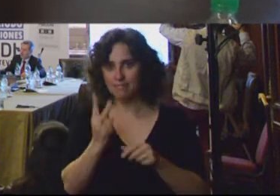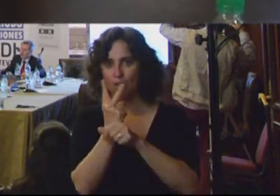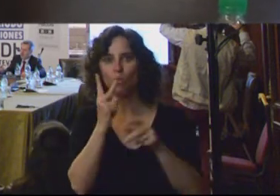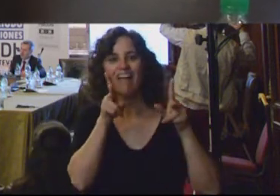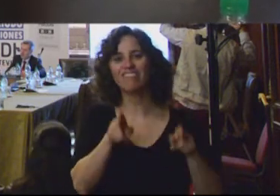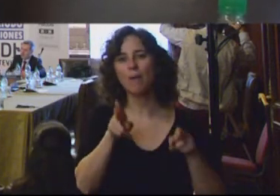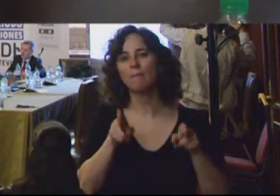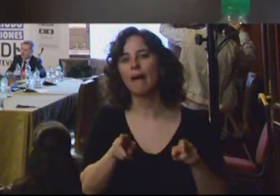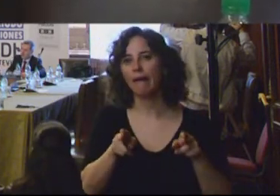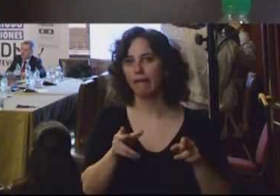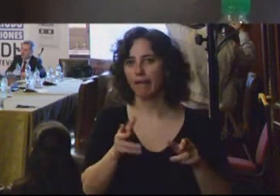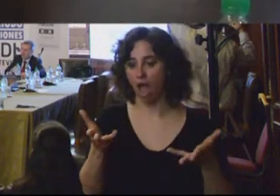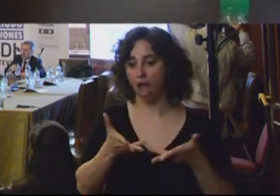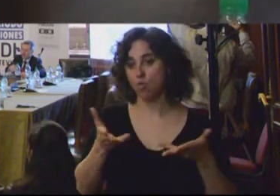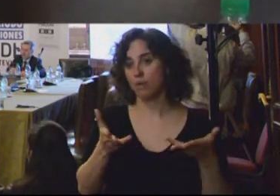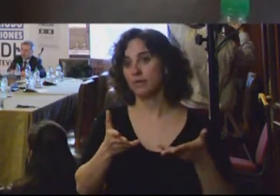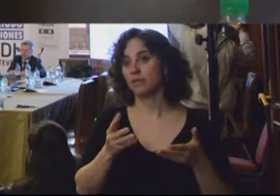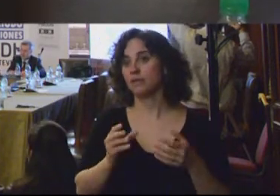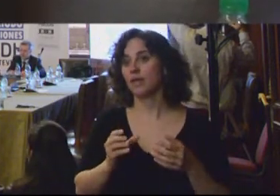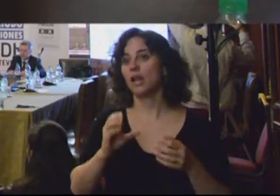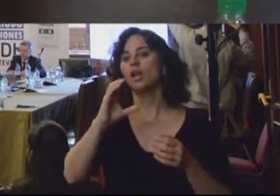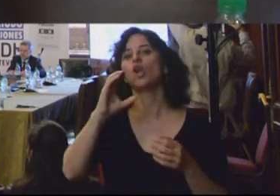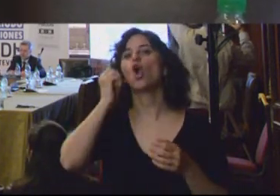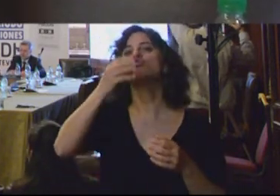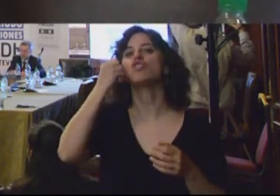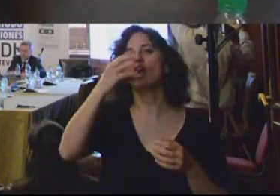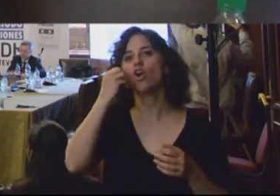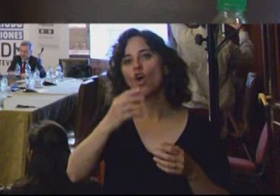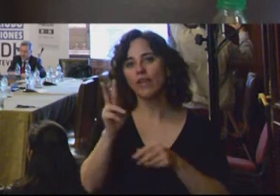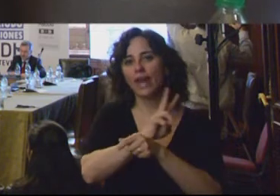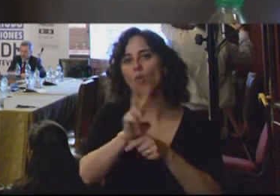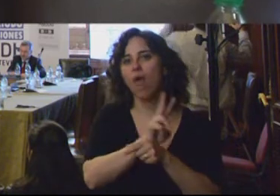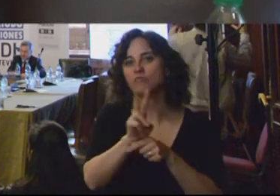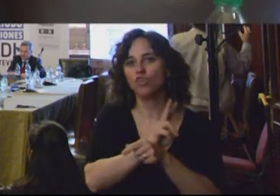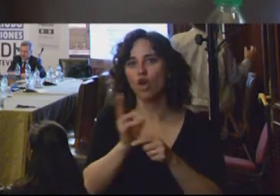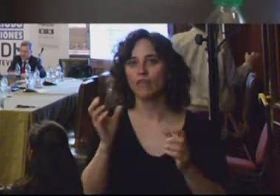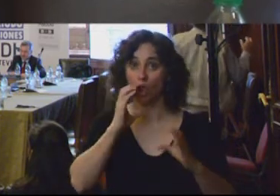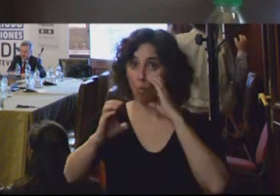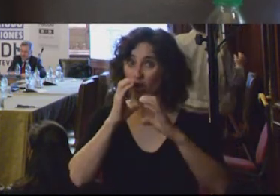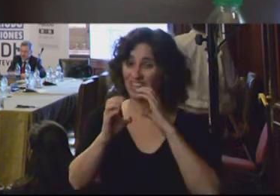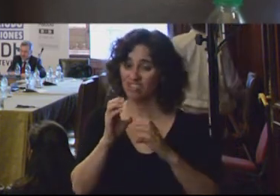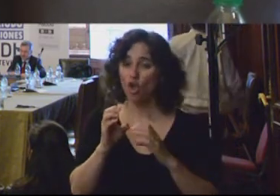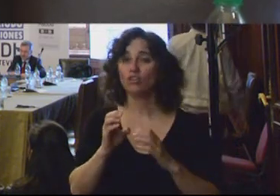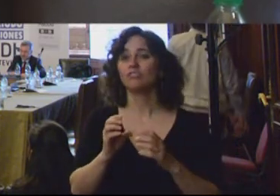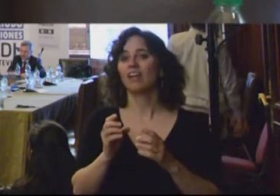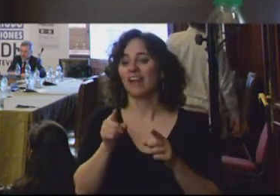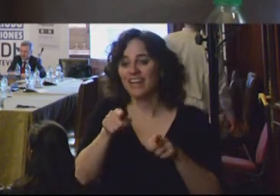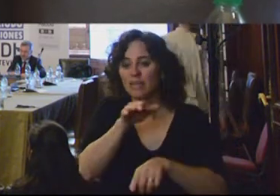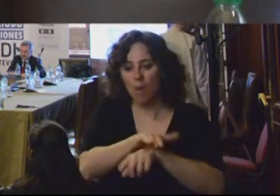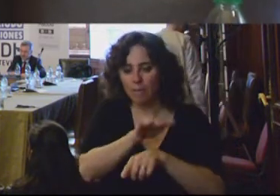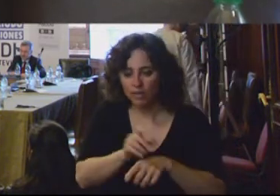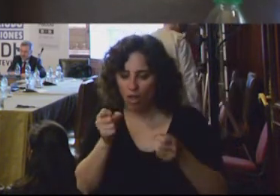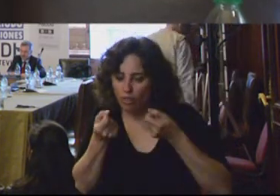a la segunda fase, donde el CORDICOM, el Consejo Nacional, el Consejo de Regulación de la Comunicación, debe calificar